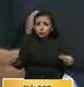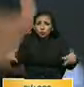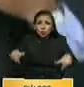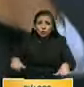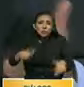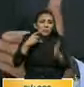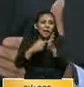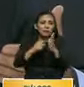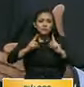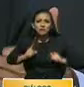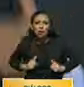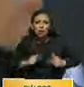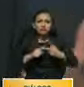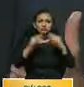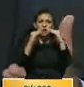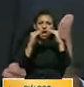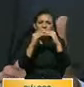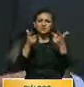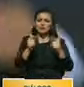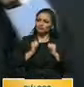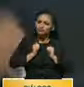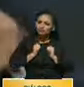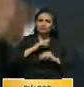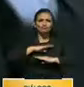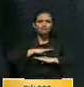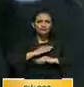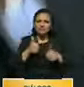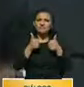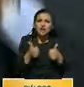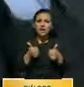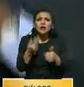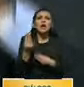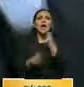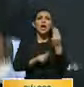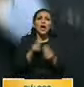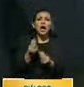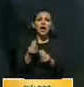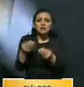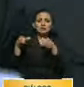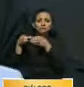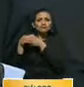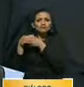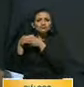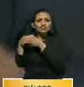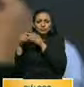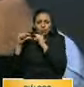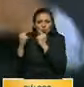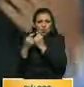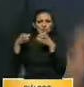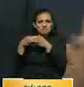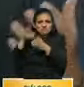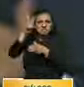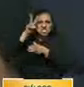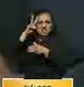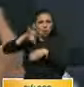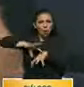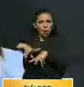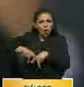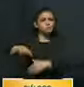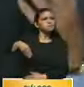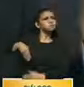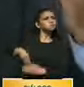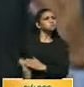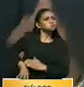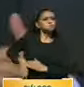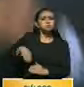de salud, de vivienda, de bienestar, se vayan a los bolsillos de unos pocos pícaros y que todavía se lancen